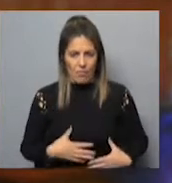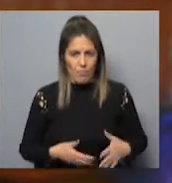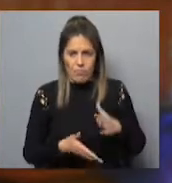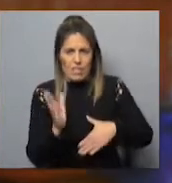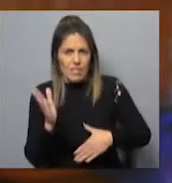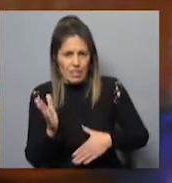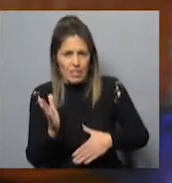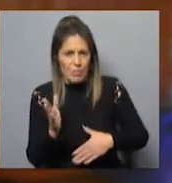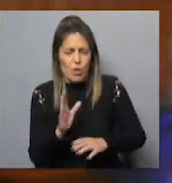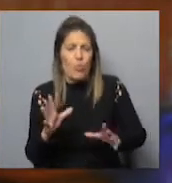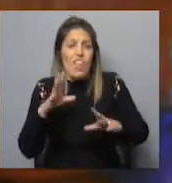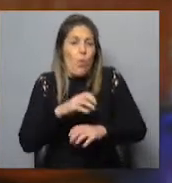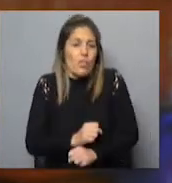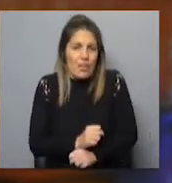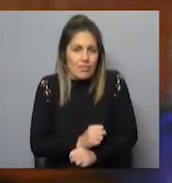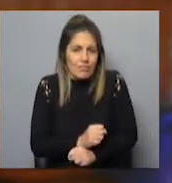resistir